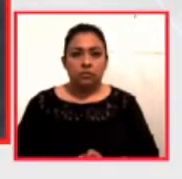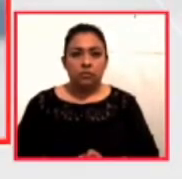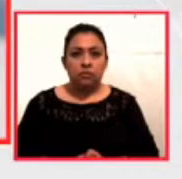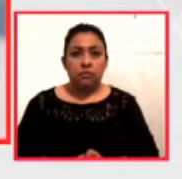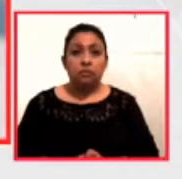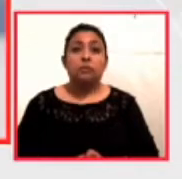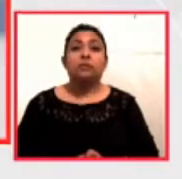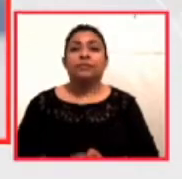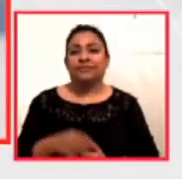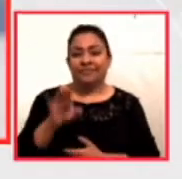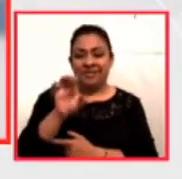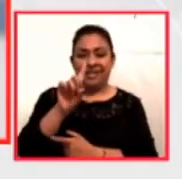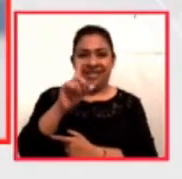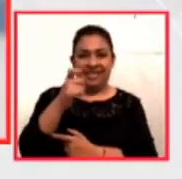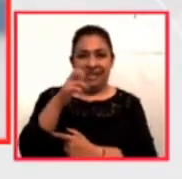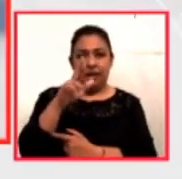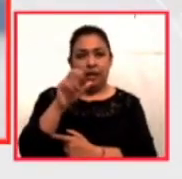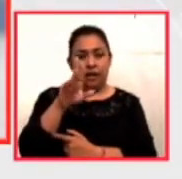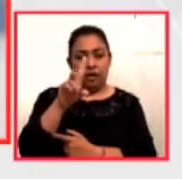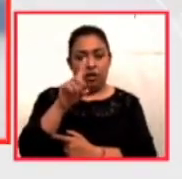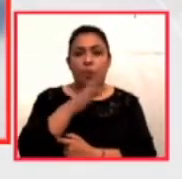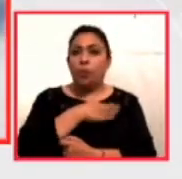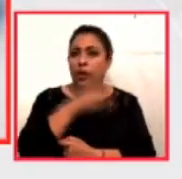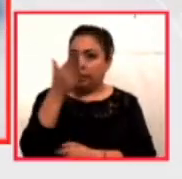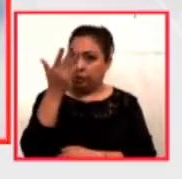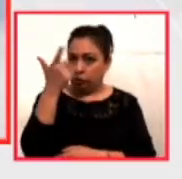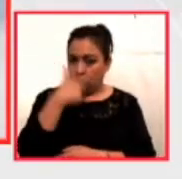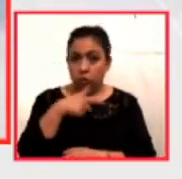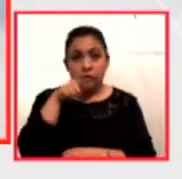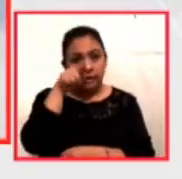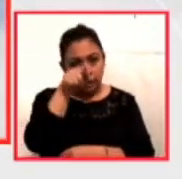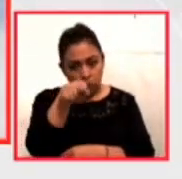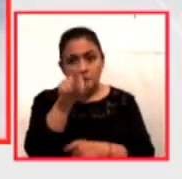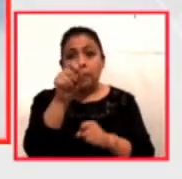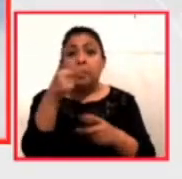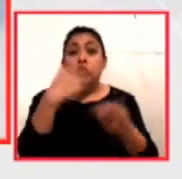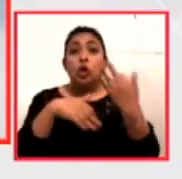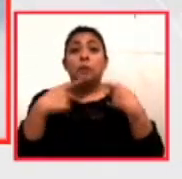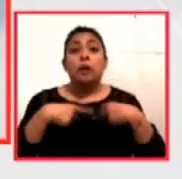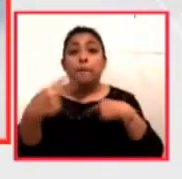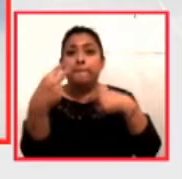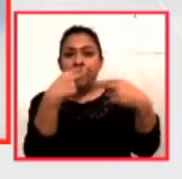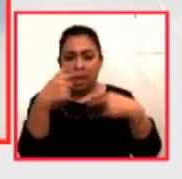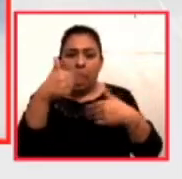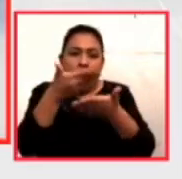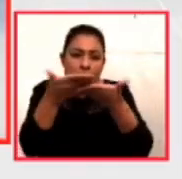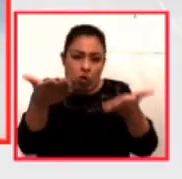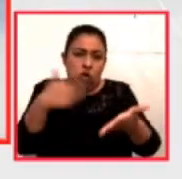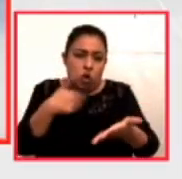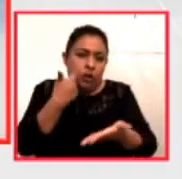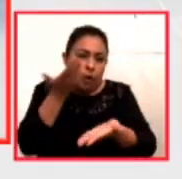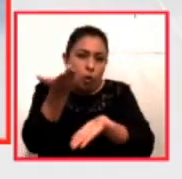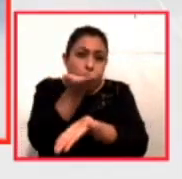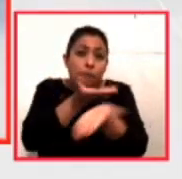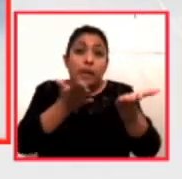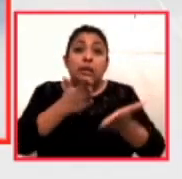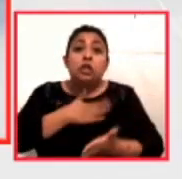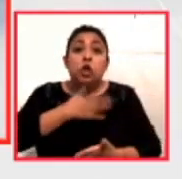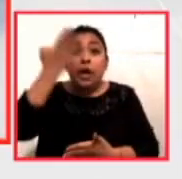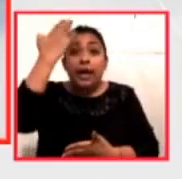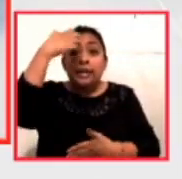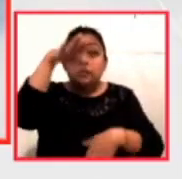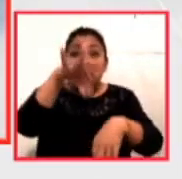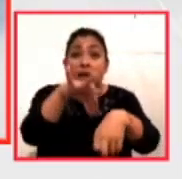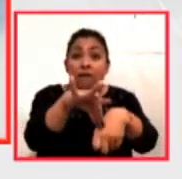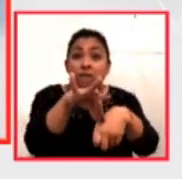Querido Edgardo, buenas noches a ti y a tu auditorio. En este espacio me gustaría compartirles mi experiencia